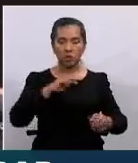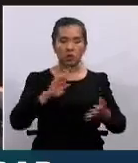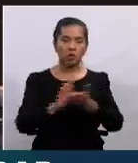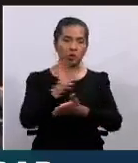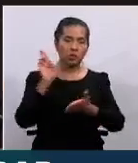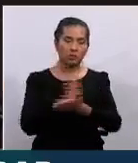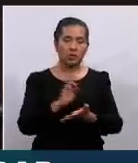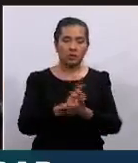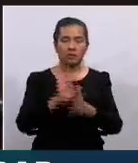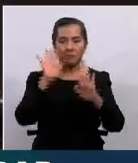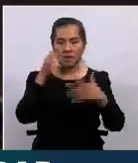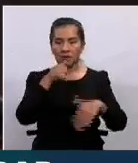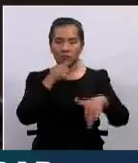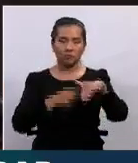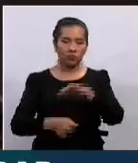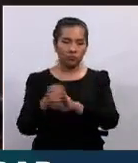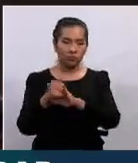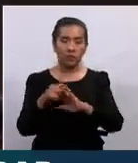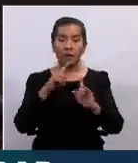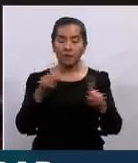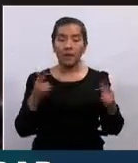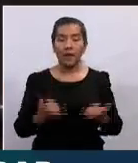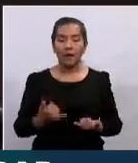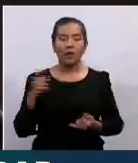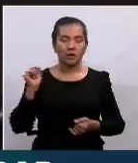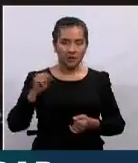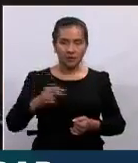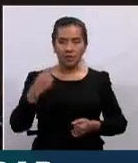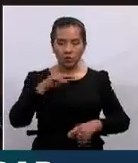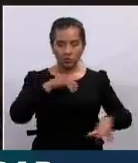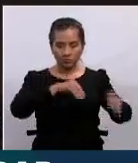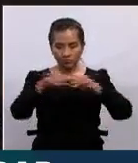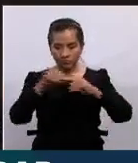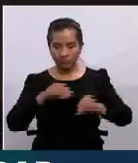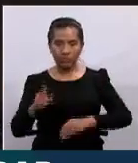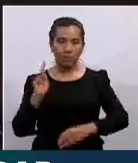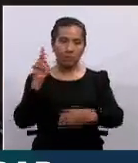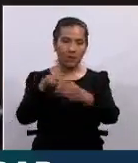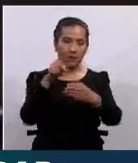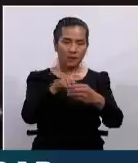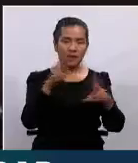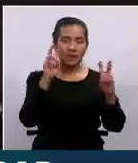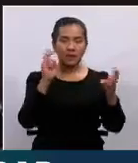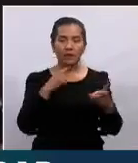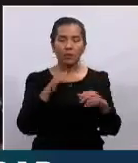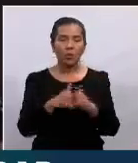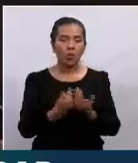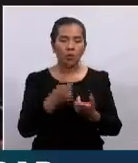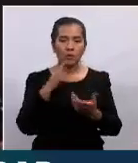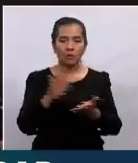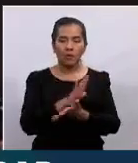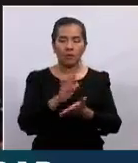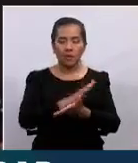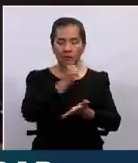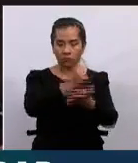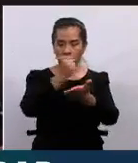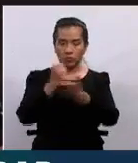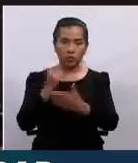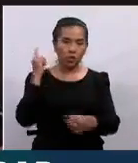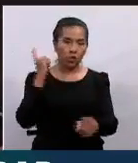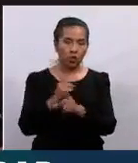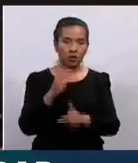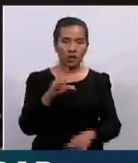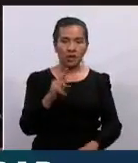y volviendo es así que ya vamos a participar activamente en temas de catastro lo propio en estadística y por